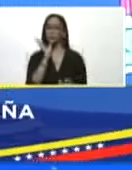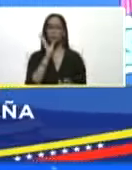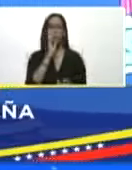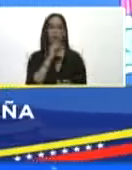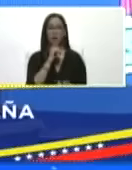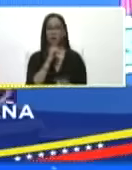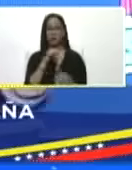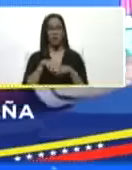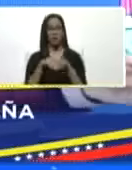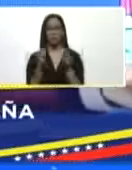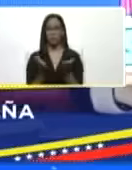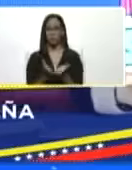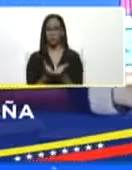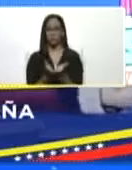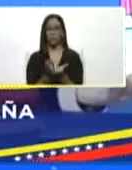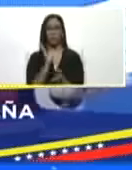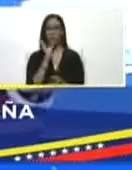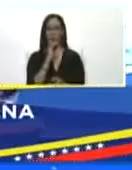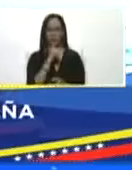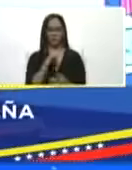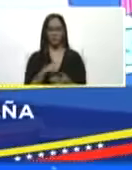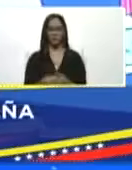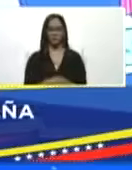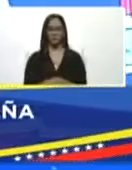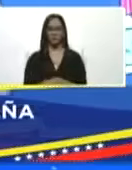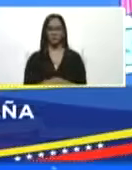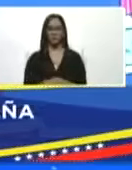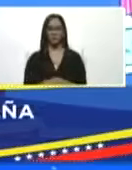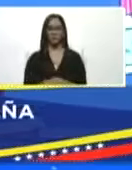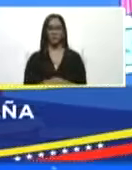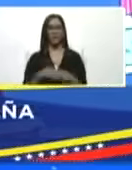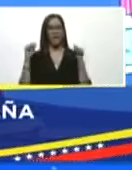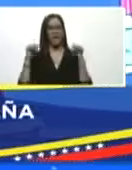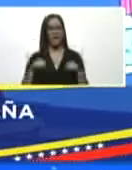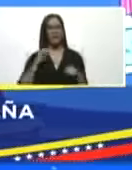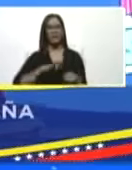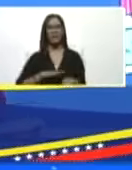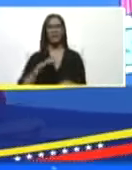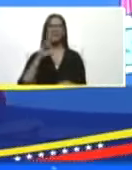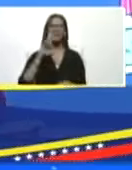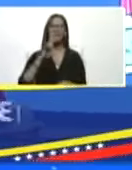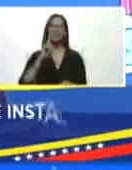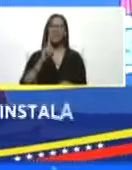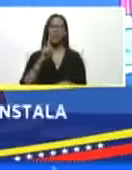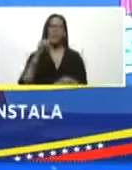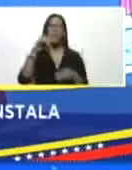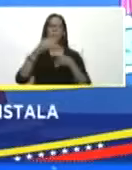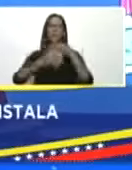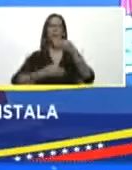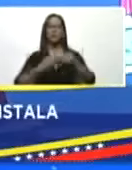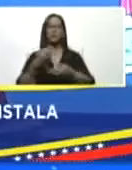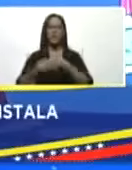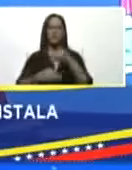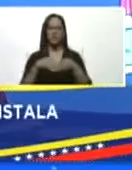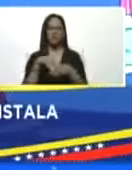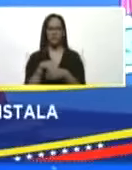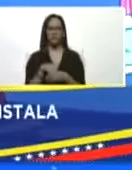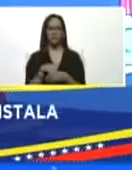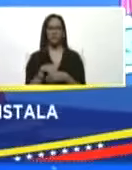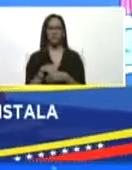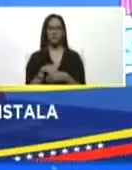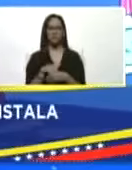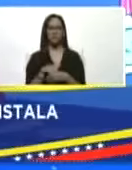Tierra. No lo hay. Aquí están 31 procesos.